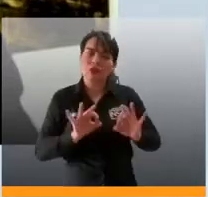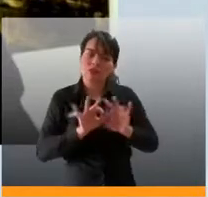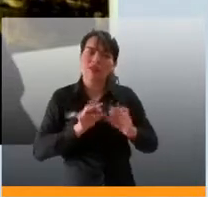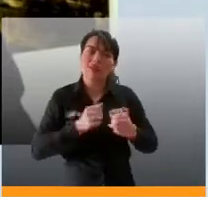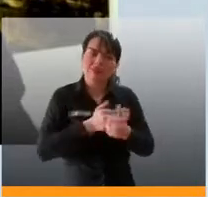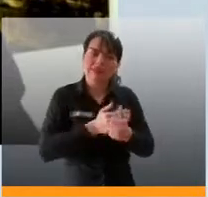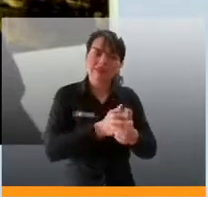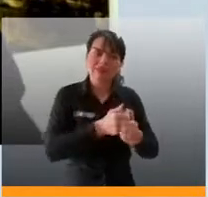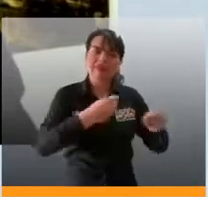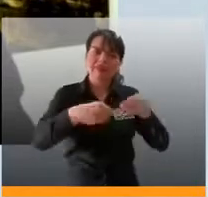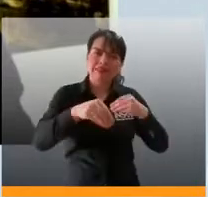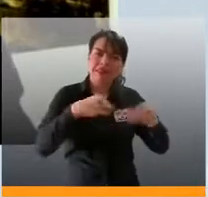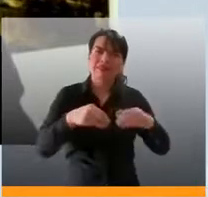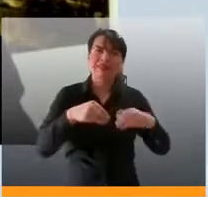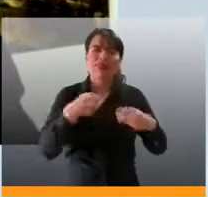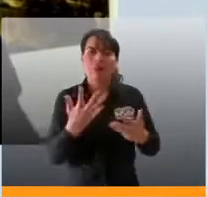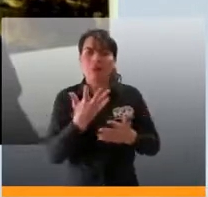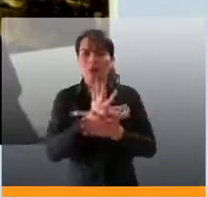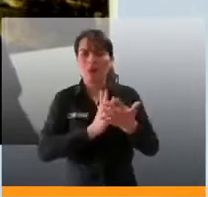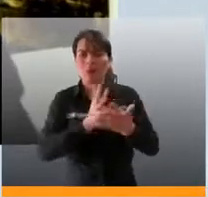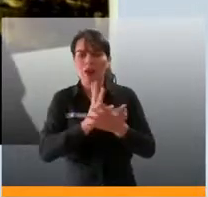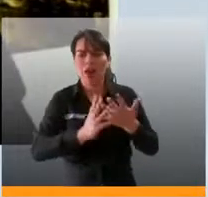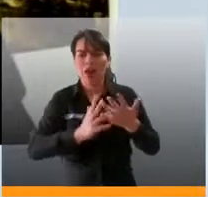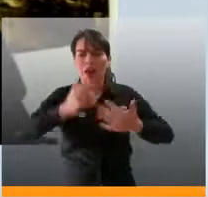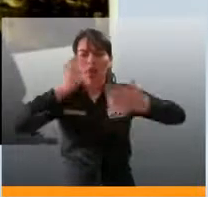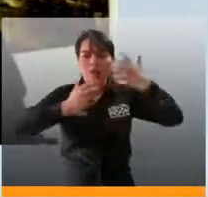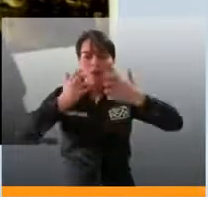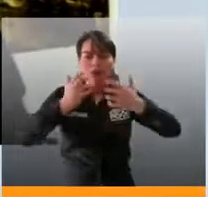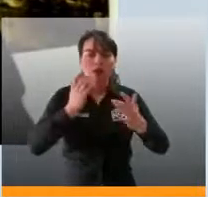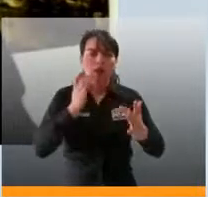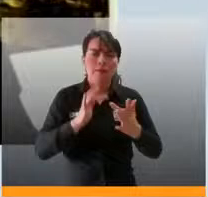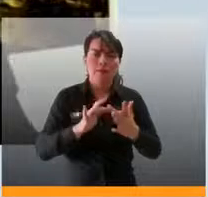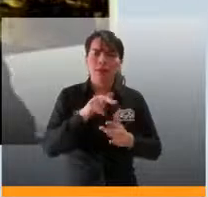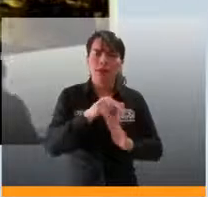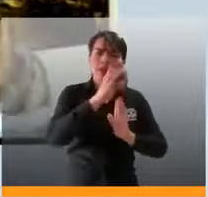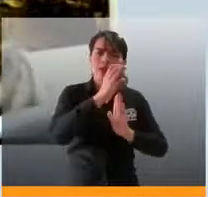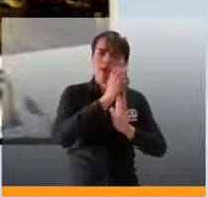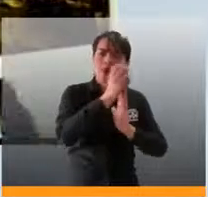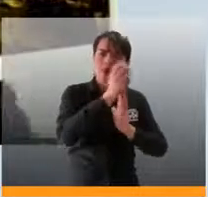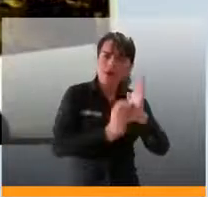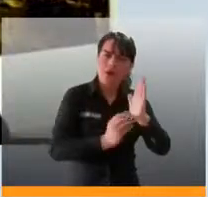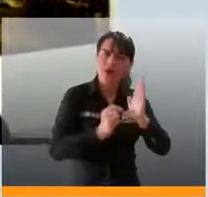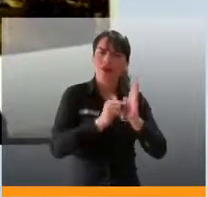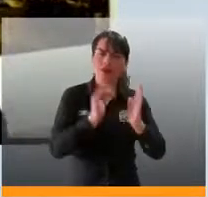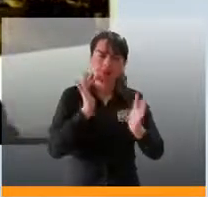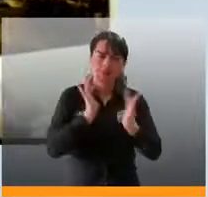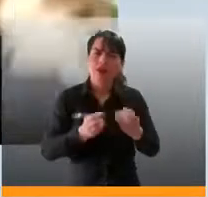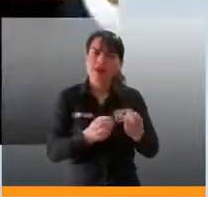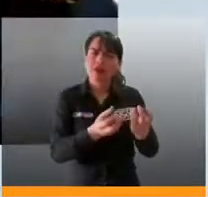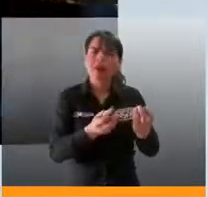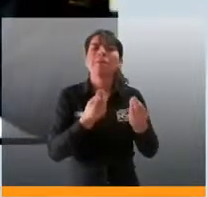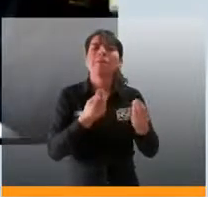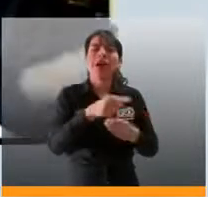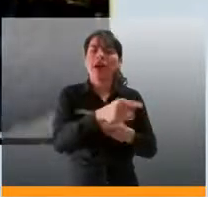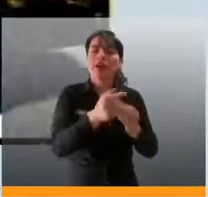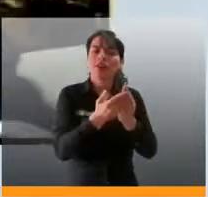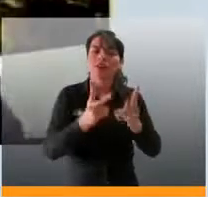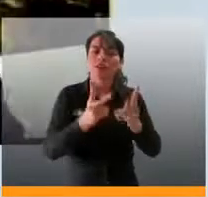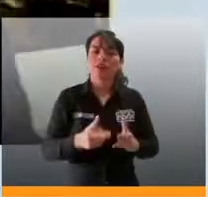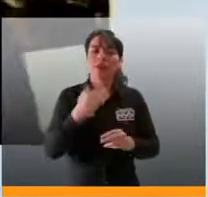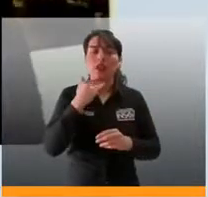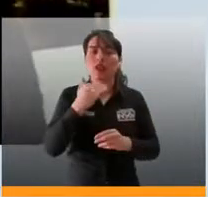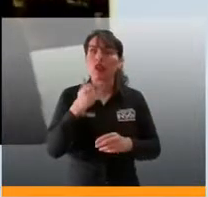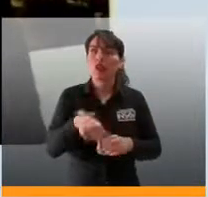flexibilizar calificaciones y evaluaciones dentro de nuestros currículos para poder que el estudiante no tuviera que cumplir con unas